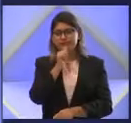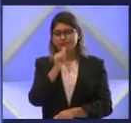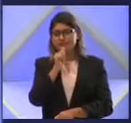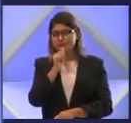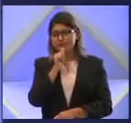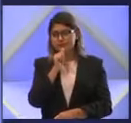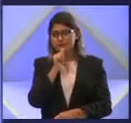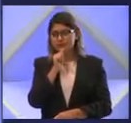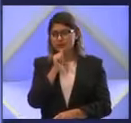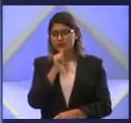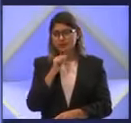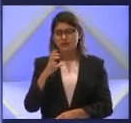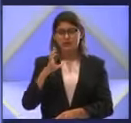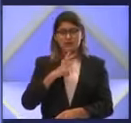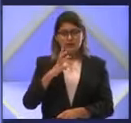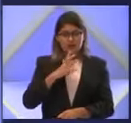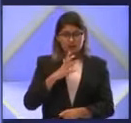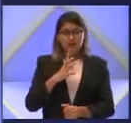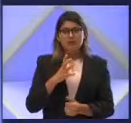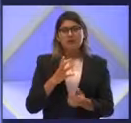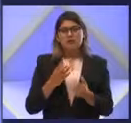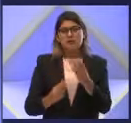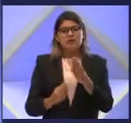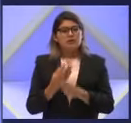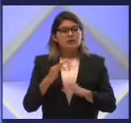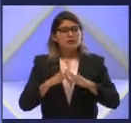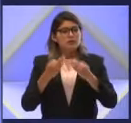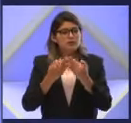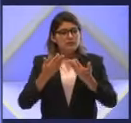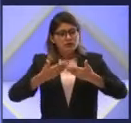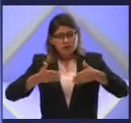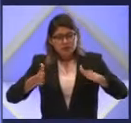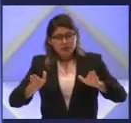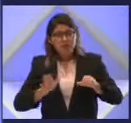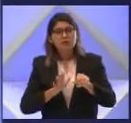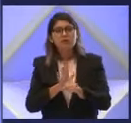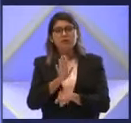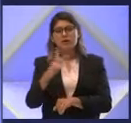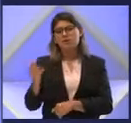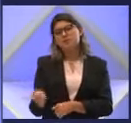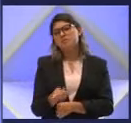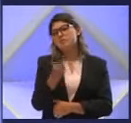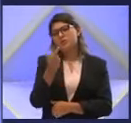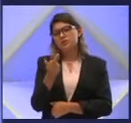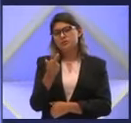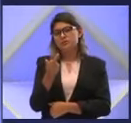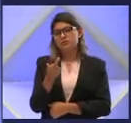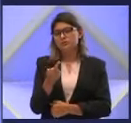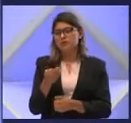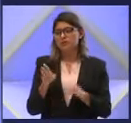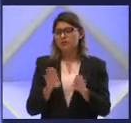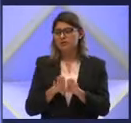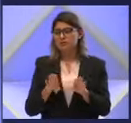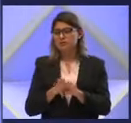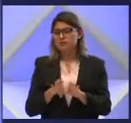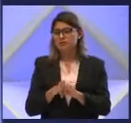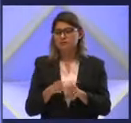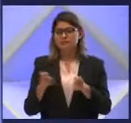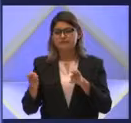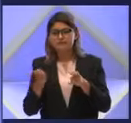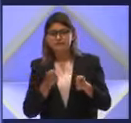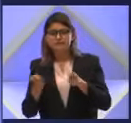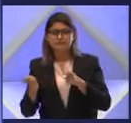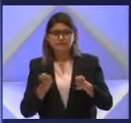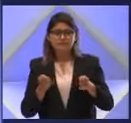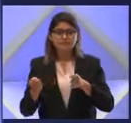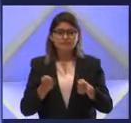todavía abierta otra cuestión abierta es la operación de una misión habitualmente